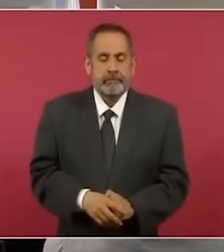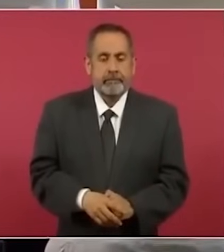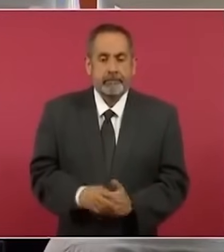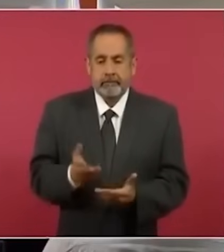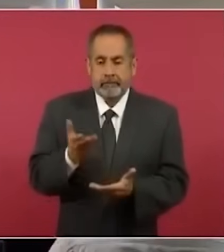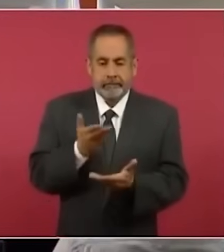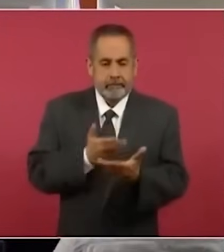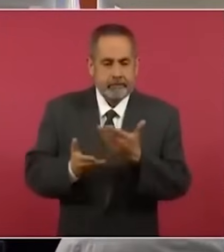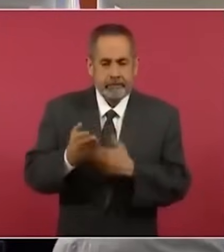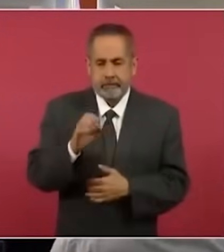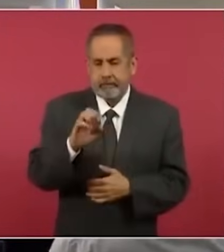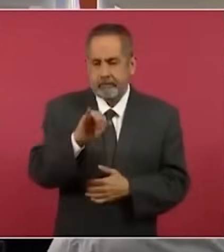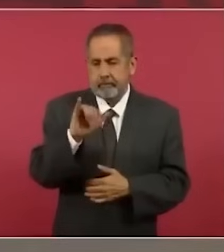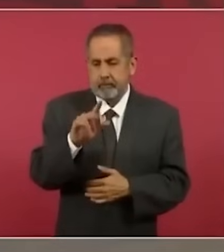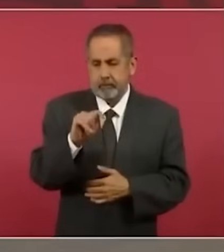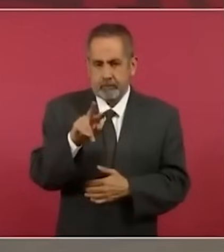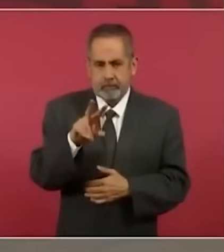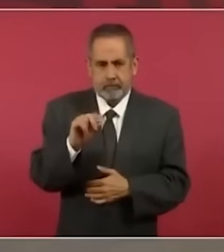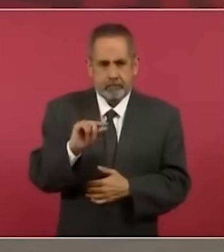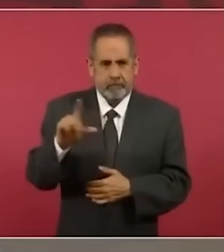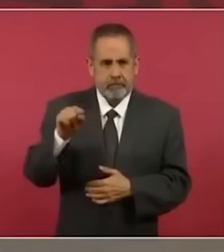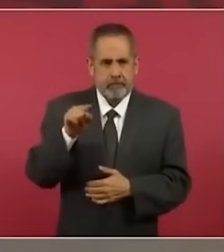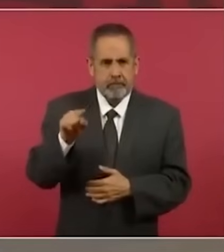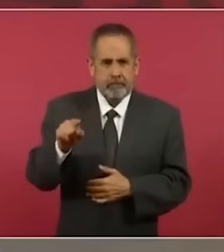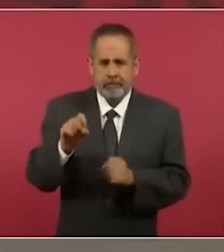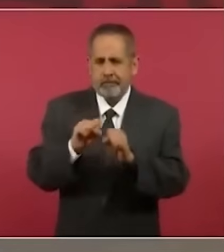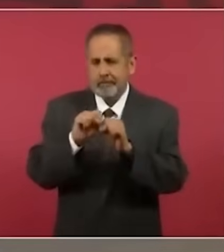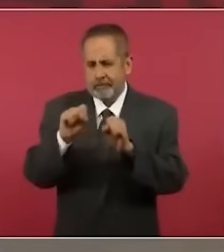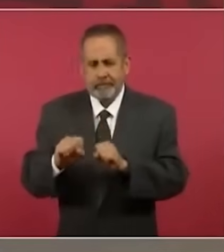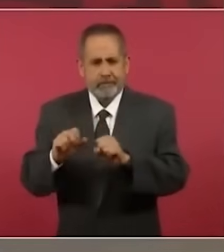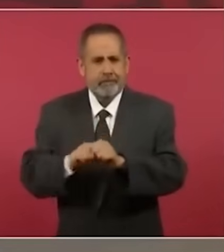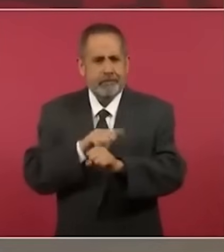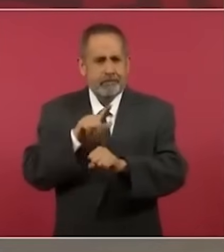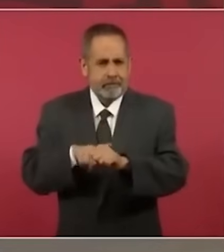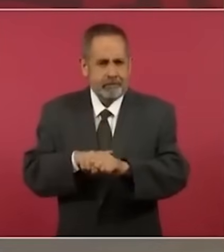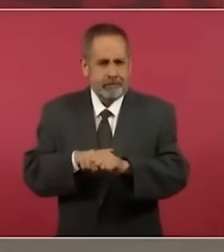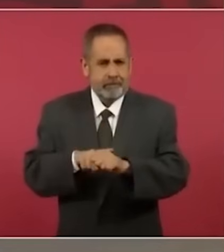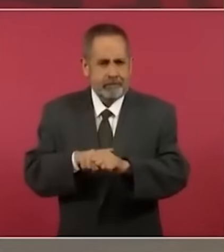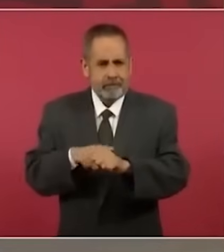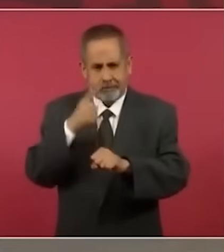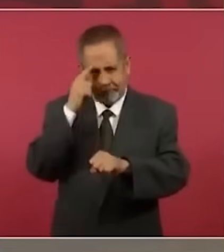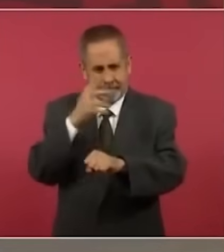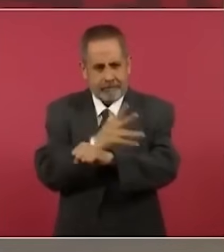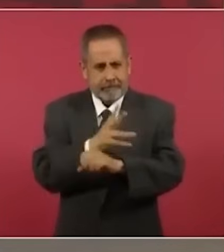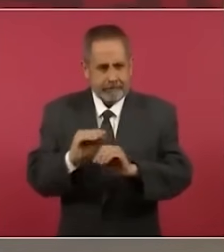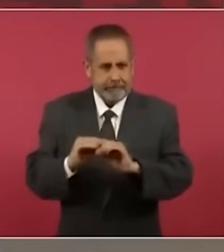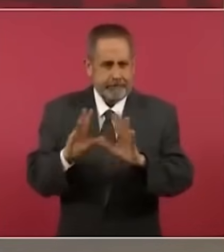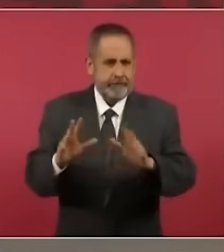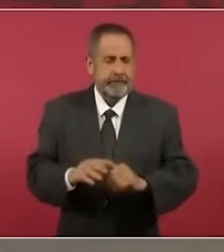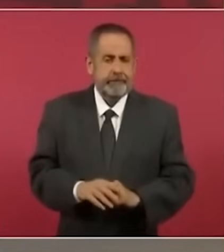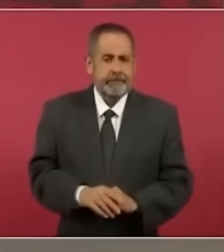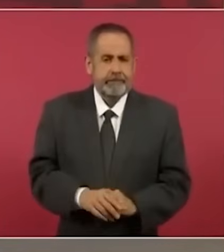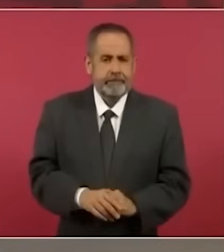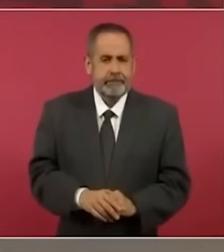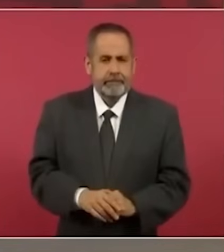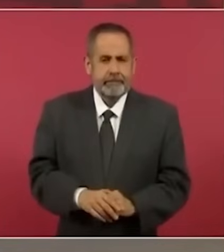Servicio Ejecutivo del Sistema Nacional de Transparencia.